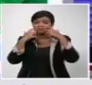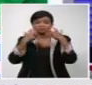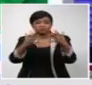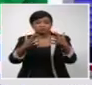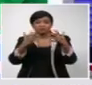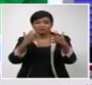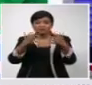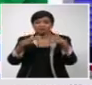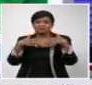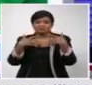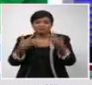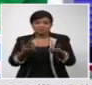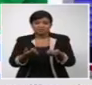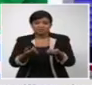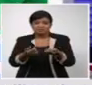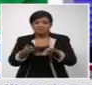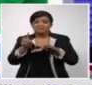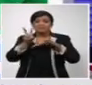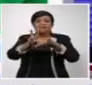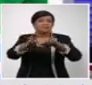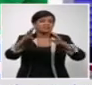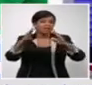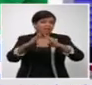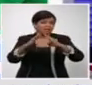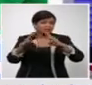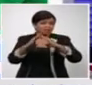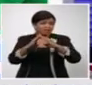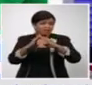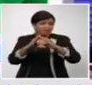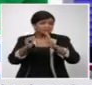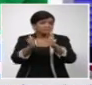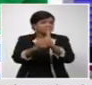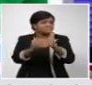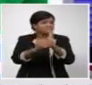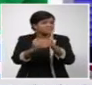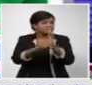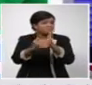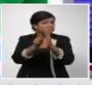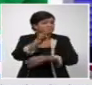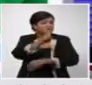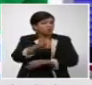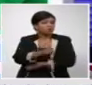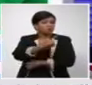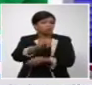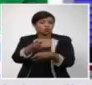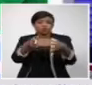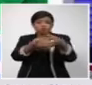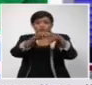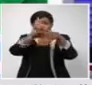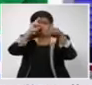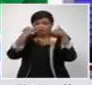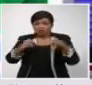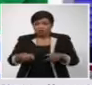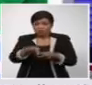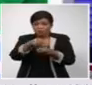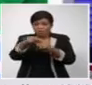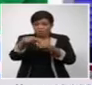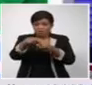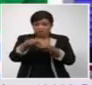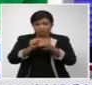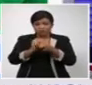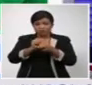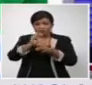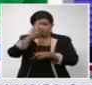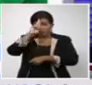el pesquisaje, que entre nuestros equipos básicos de salud de los policlínicos, nuestros estudiantes